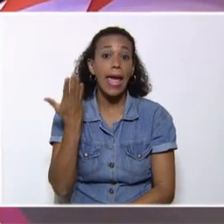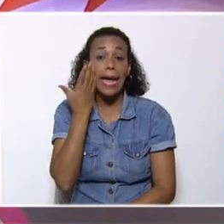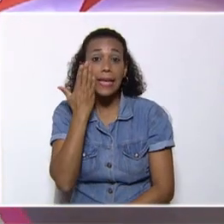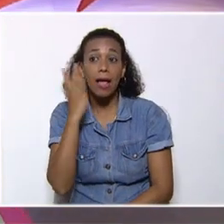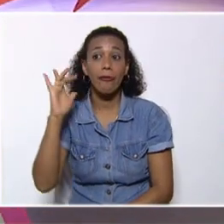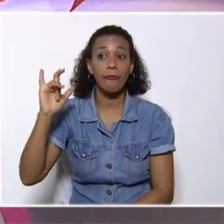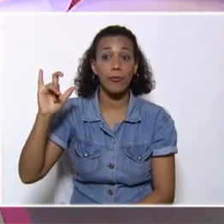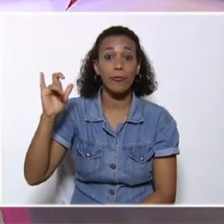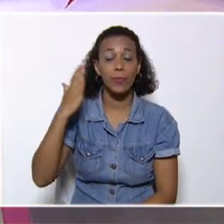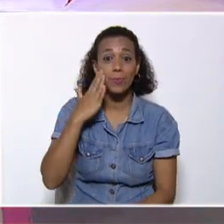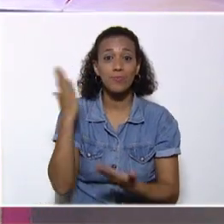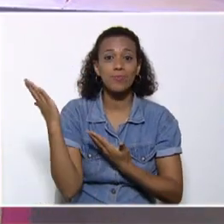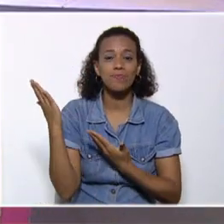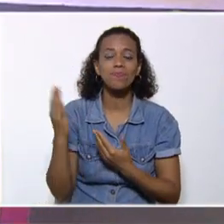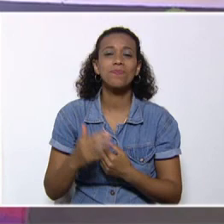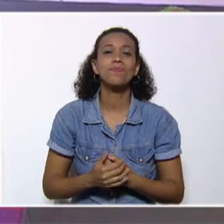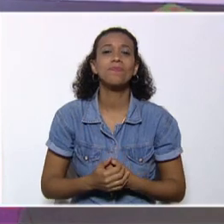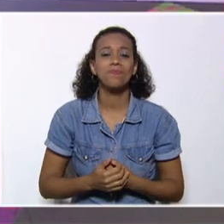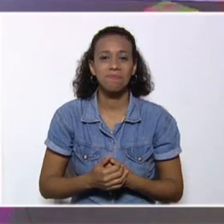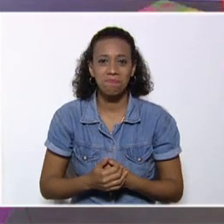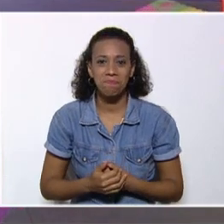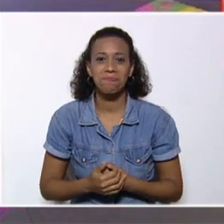en Instagram y Facebook, arroba